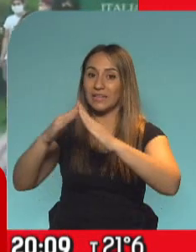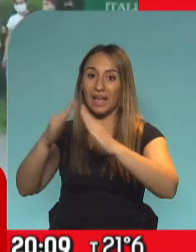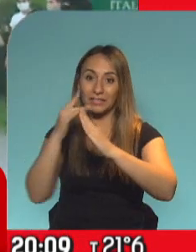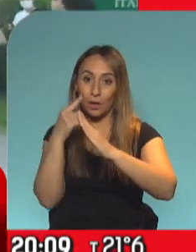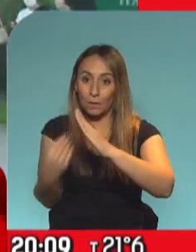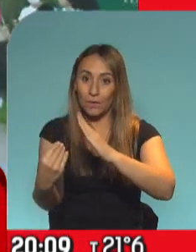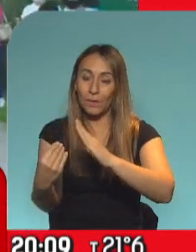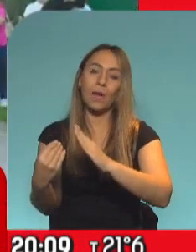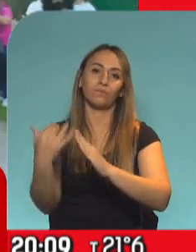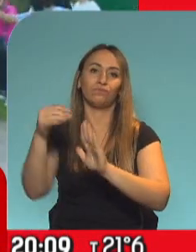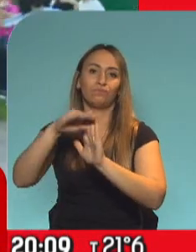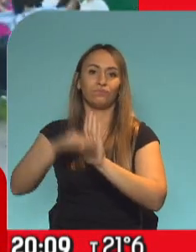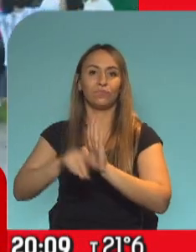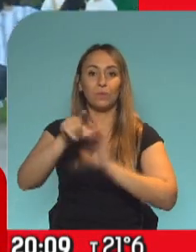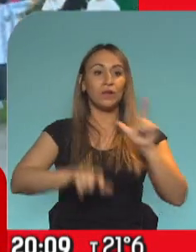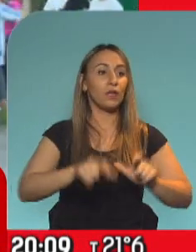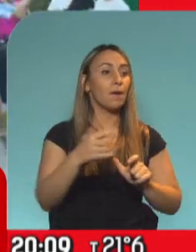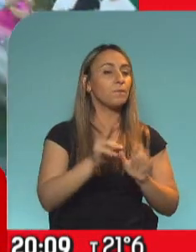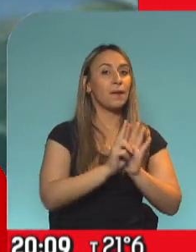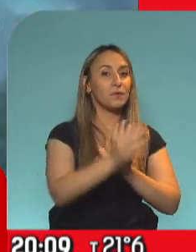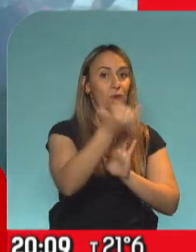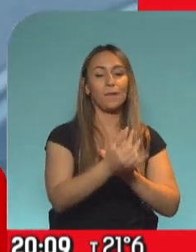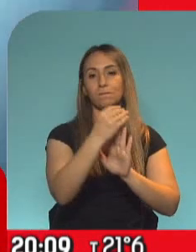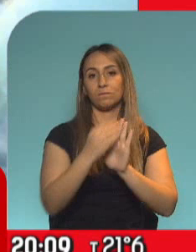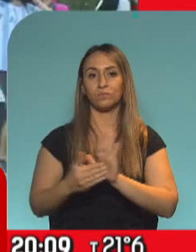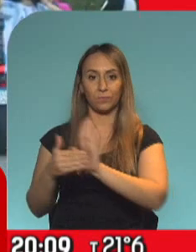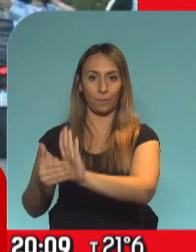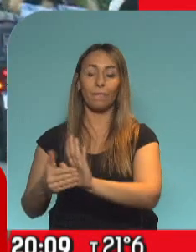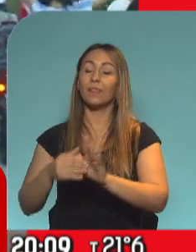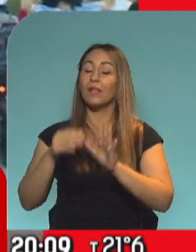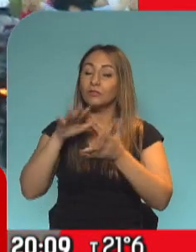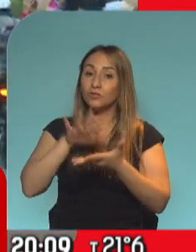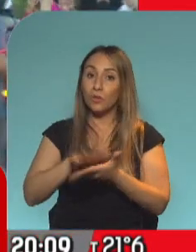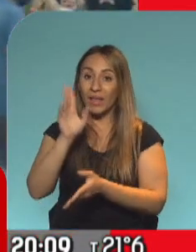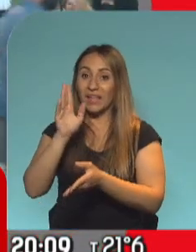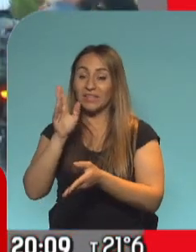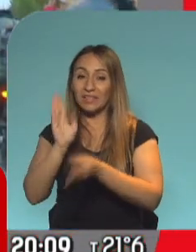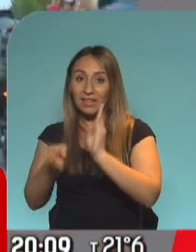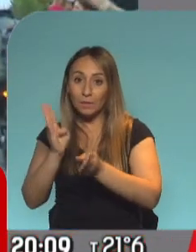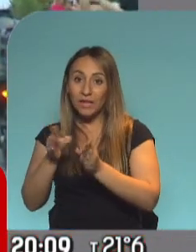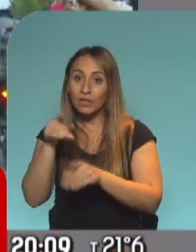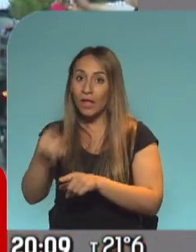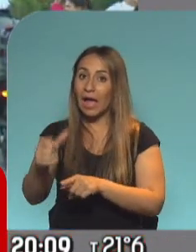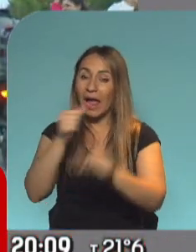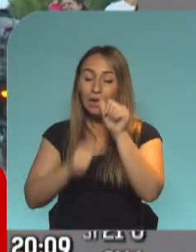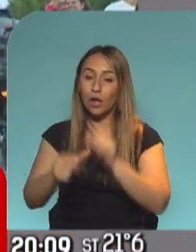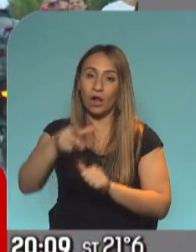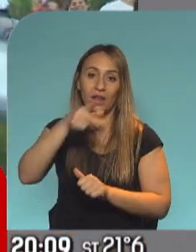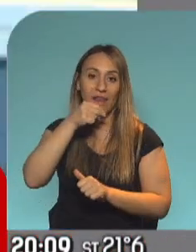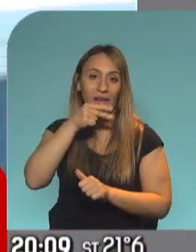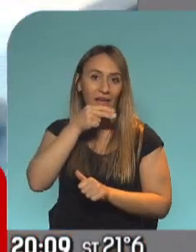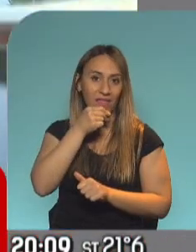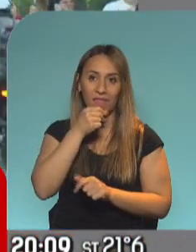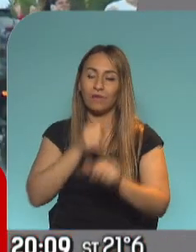atención porque lo que tiene que ver con el tratamiento no puede haber alcohol bajo ningún punto de vista ninguna bebida alcohólica